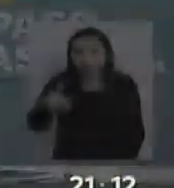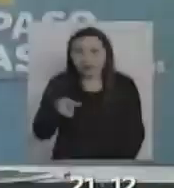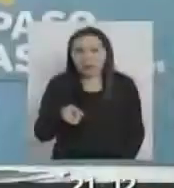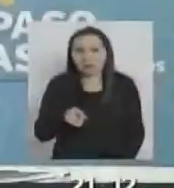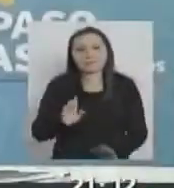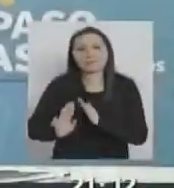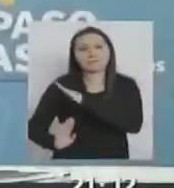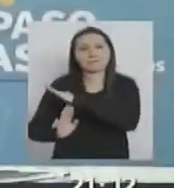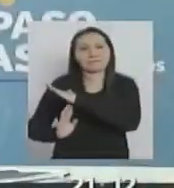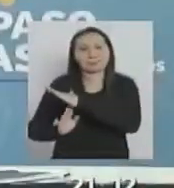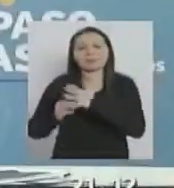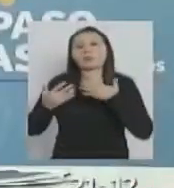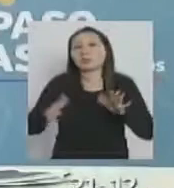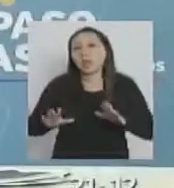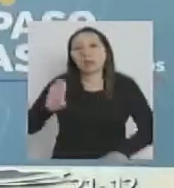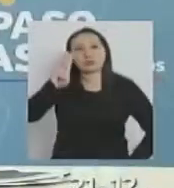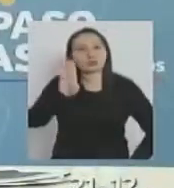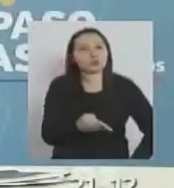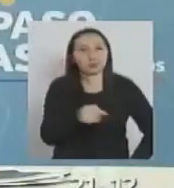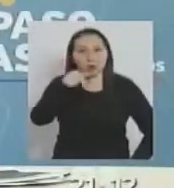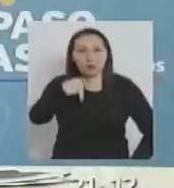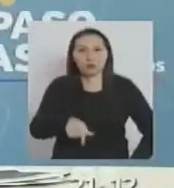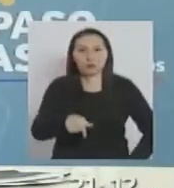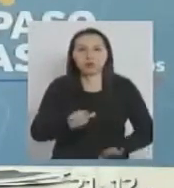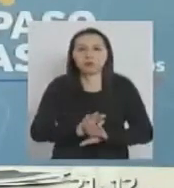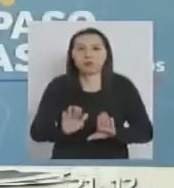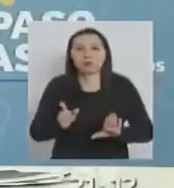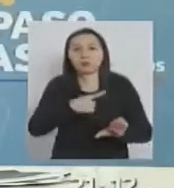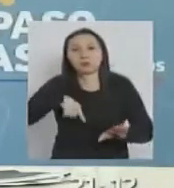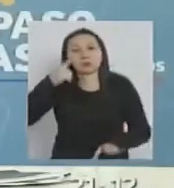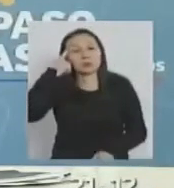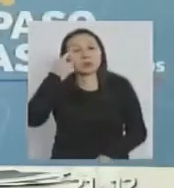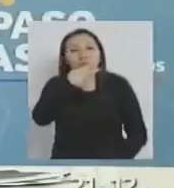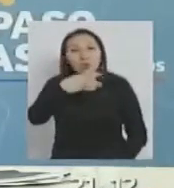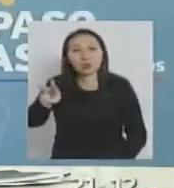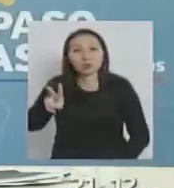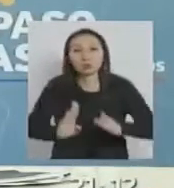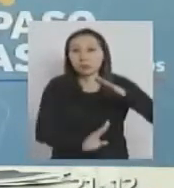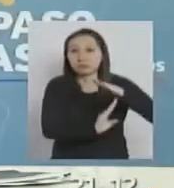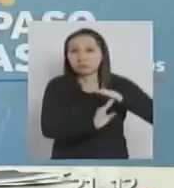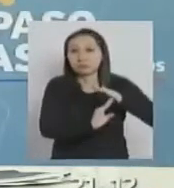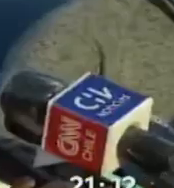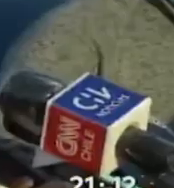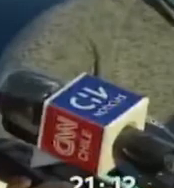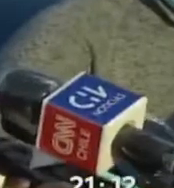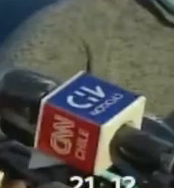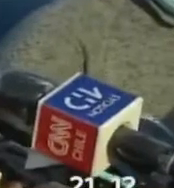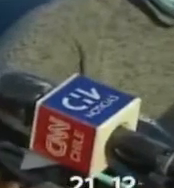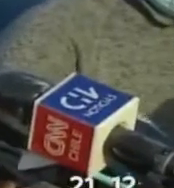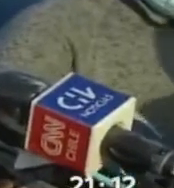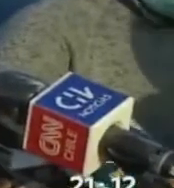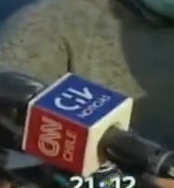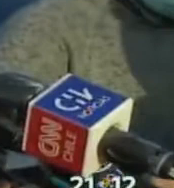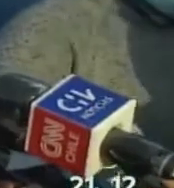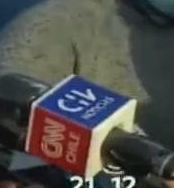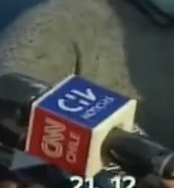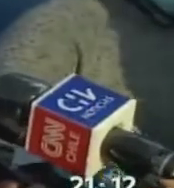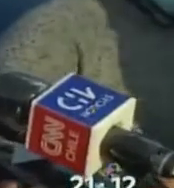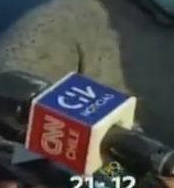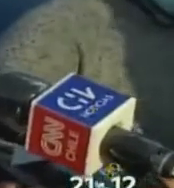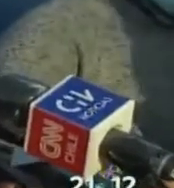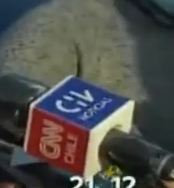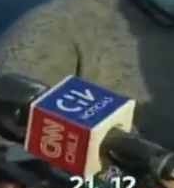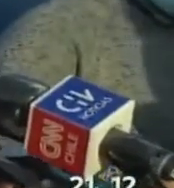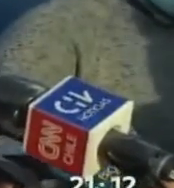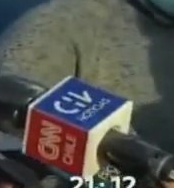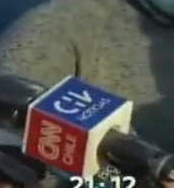las calles. Eso ya se suspendió. Nosotros pensamos que con dos semanas era suficiente. El día de mañana comienza a regir un